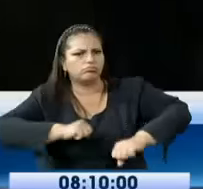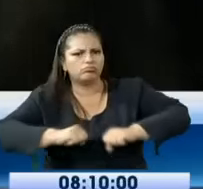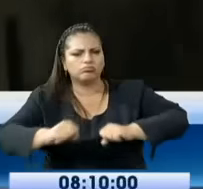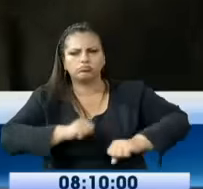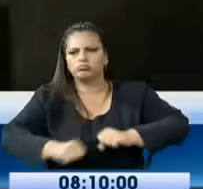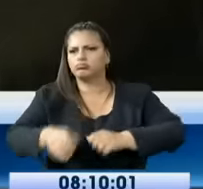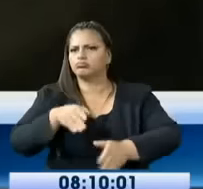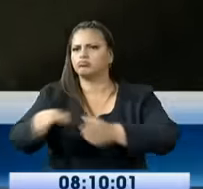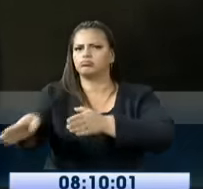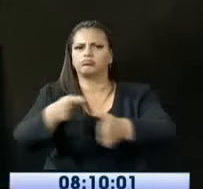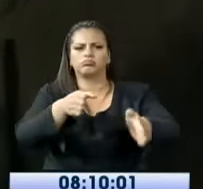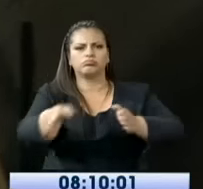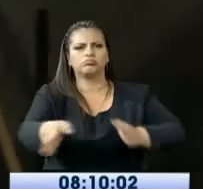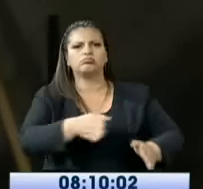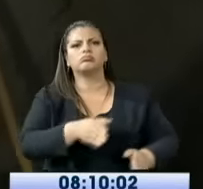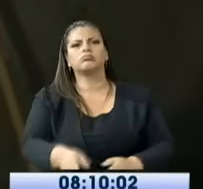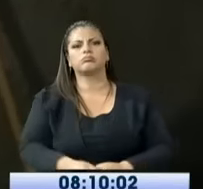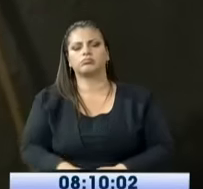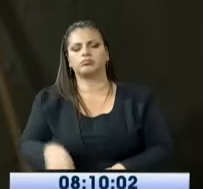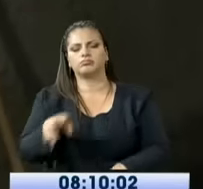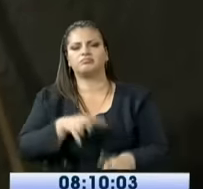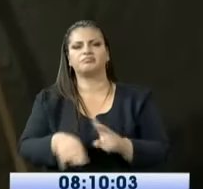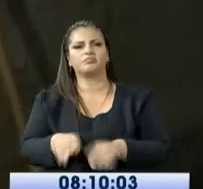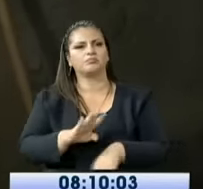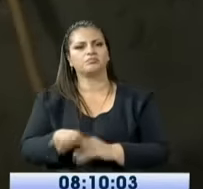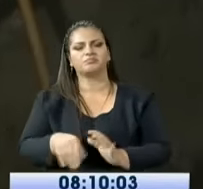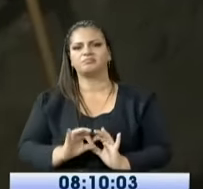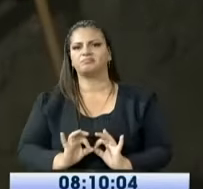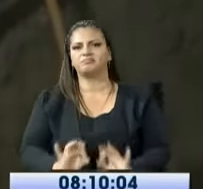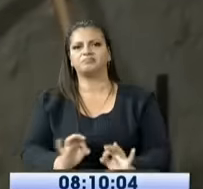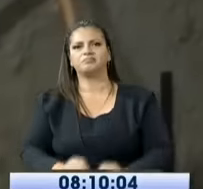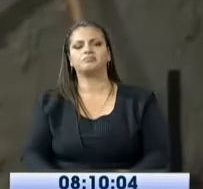exitosos. Informó Jorge